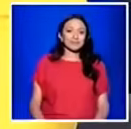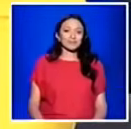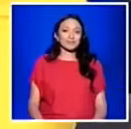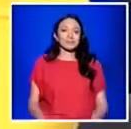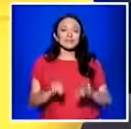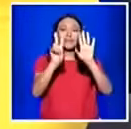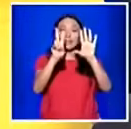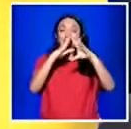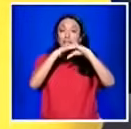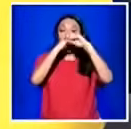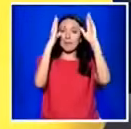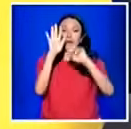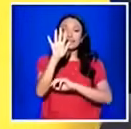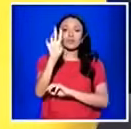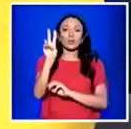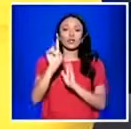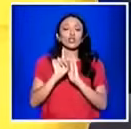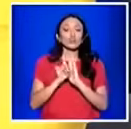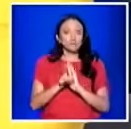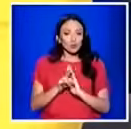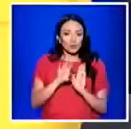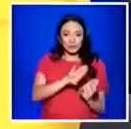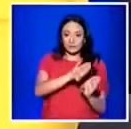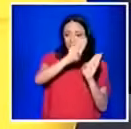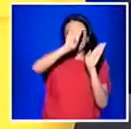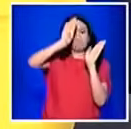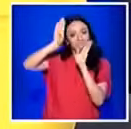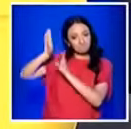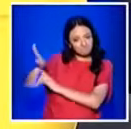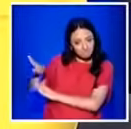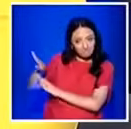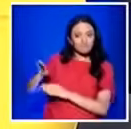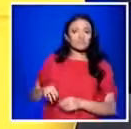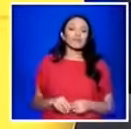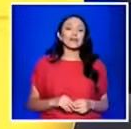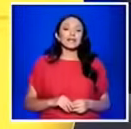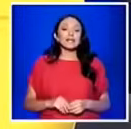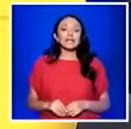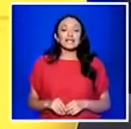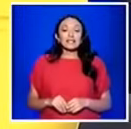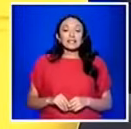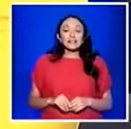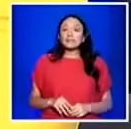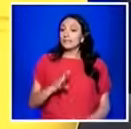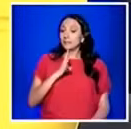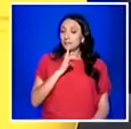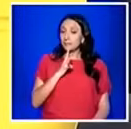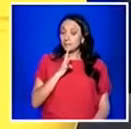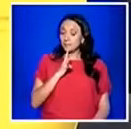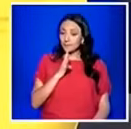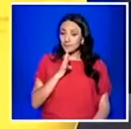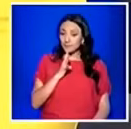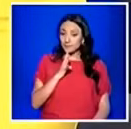mañana con 52 minutos y vamos a cambiar totalmente de tema porque vamos a seguir hablando de seguridad.